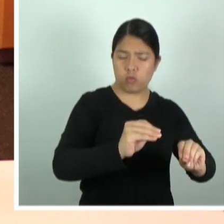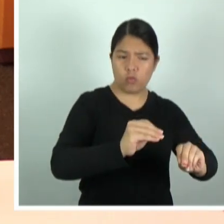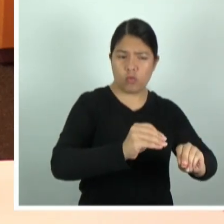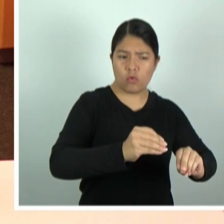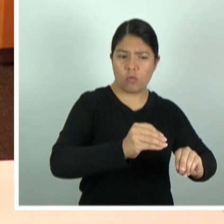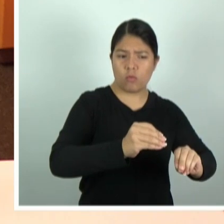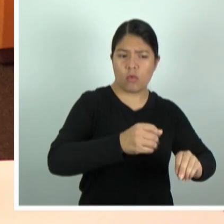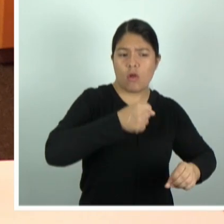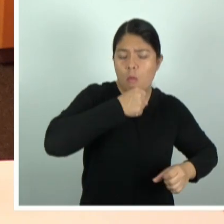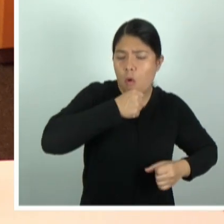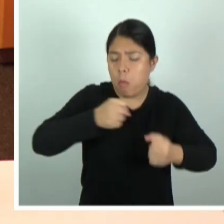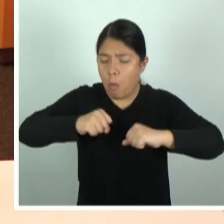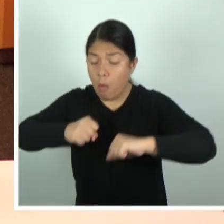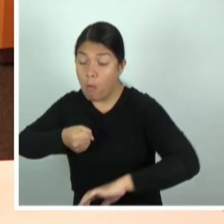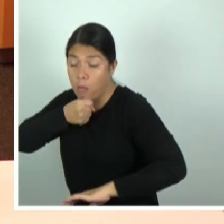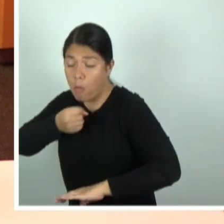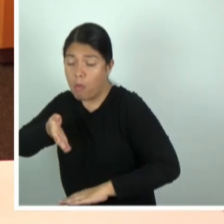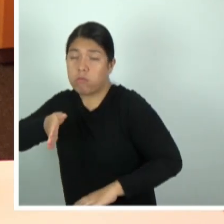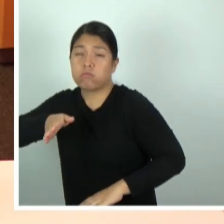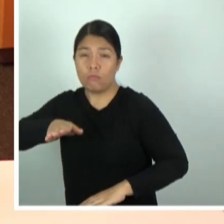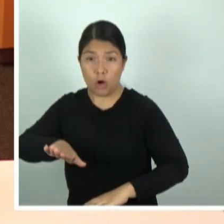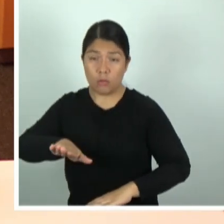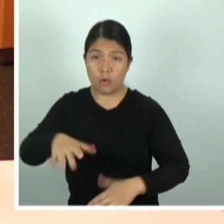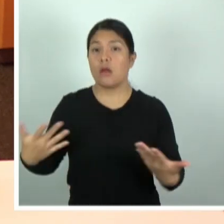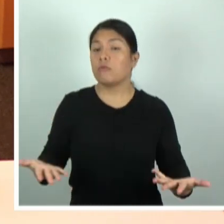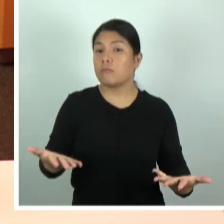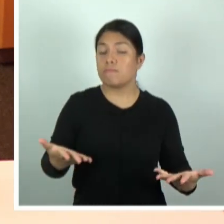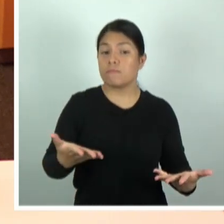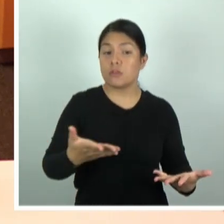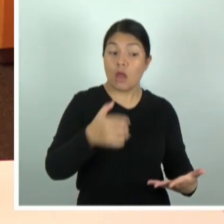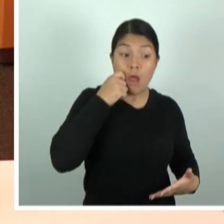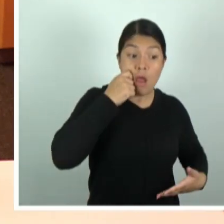En aquel momento, cuando el ser humano salió del jardín Edén,